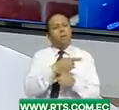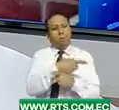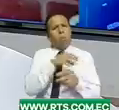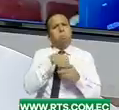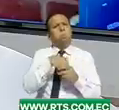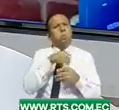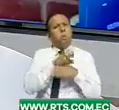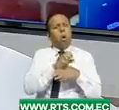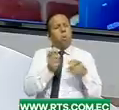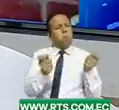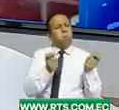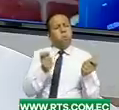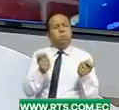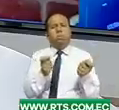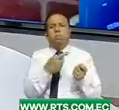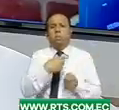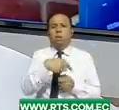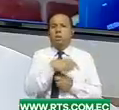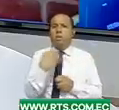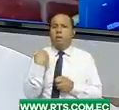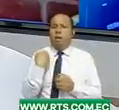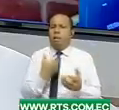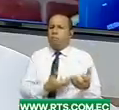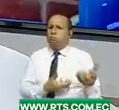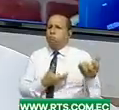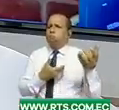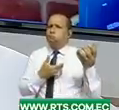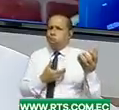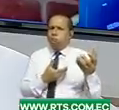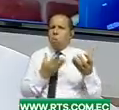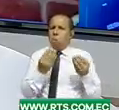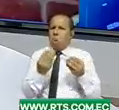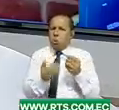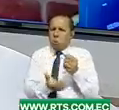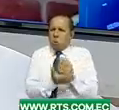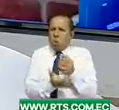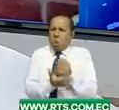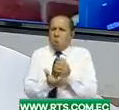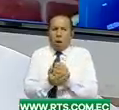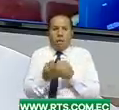hallaron fusiles, cientos de municiones y material explosivo.